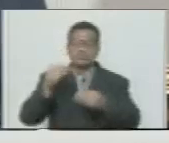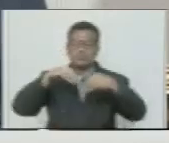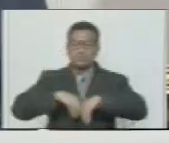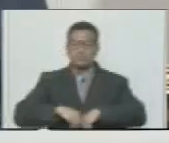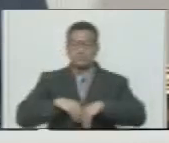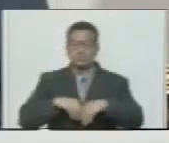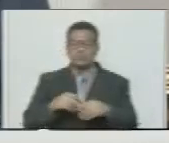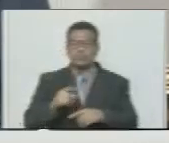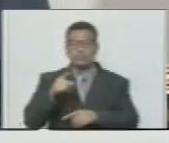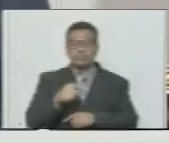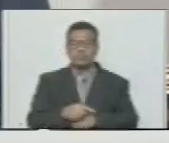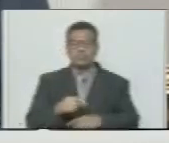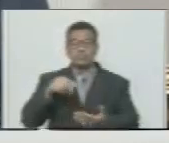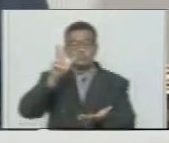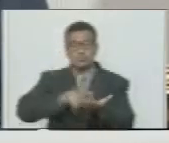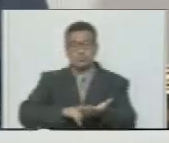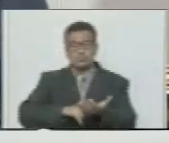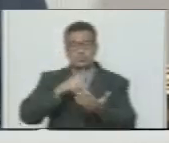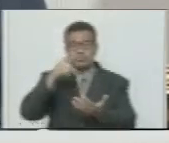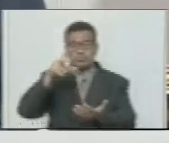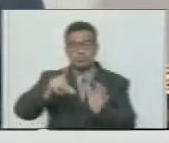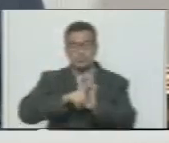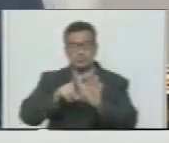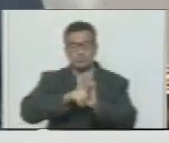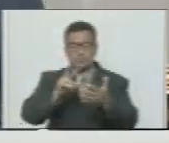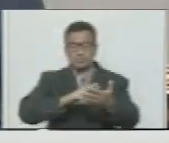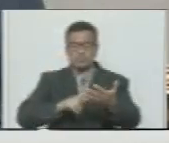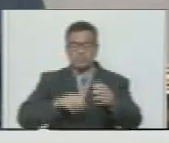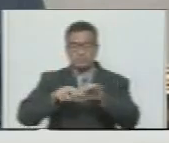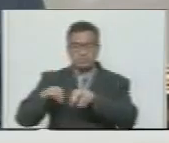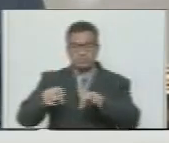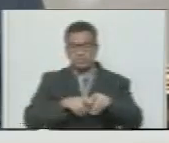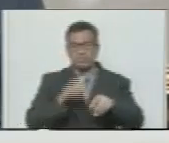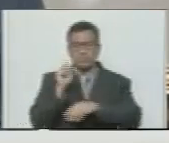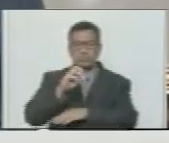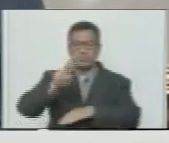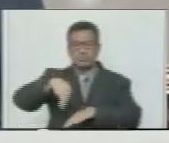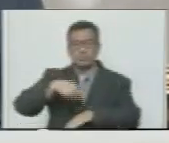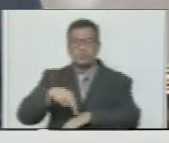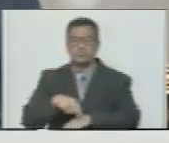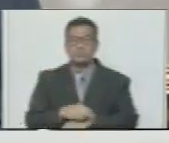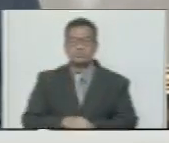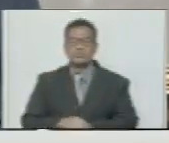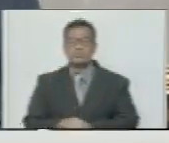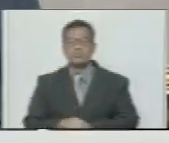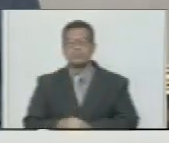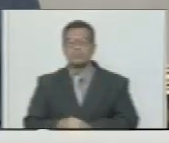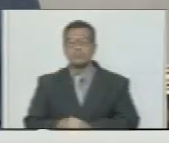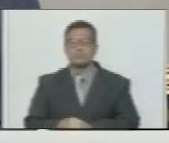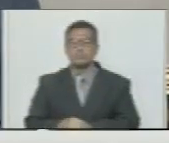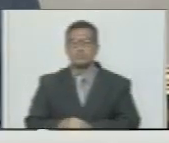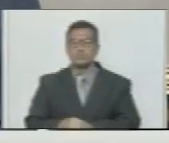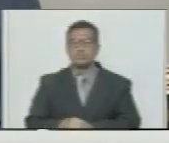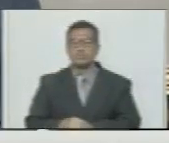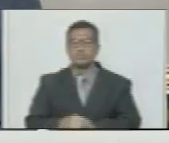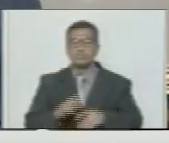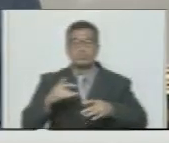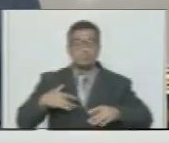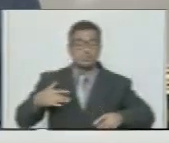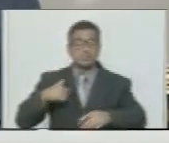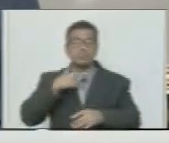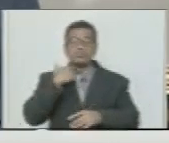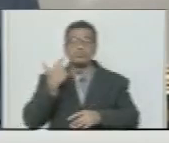que estén de acuerdo con aprobar el proyecto leído por la secretaria de la Asamblea Nacional sobre